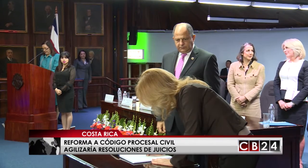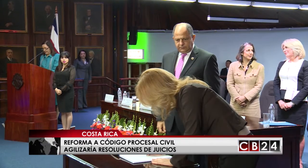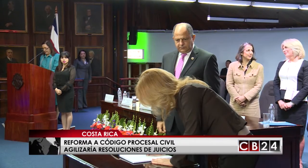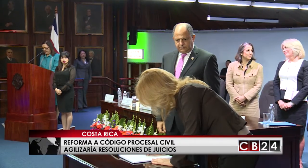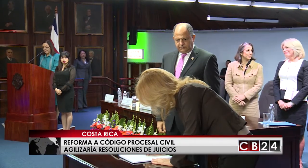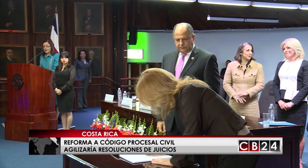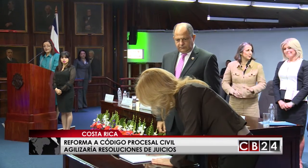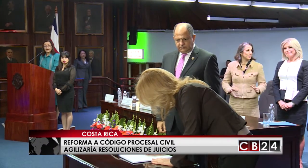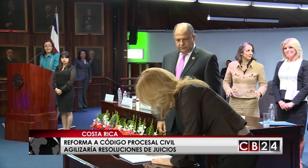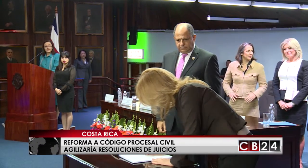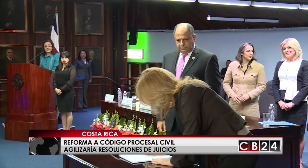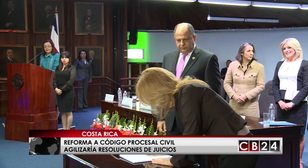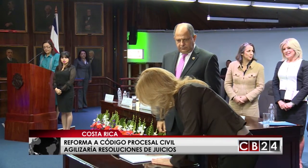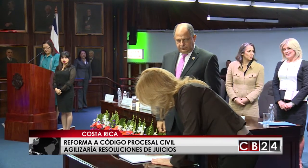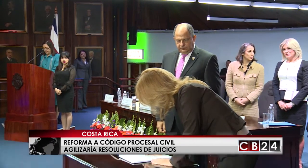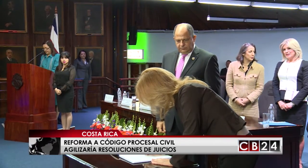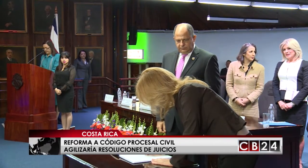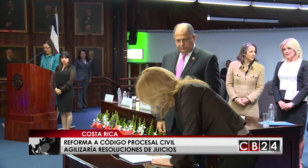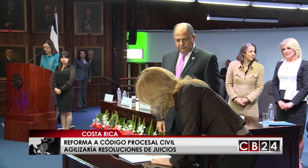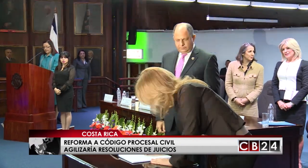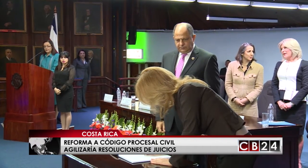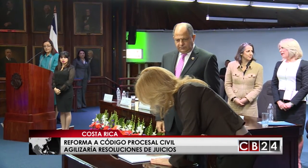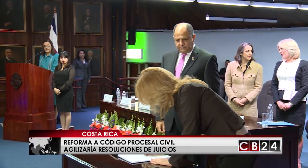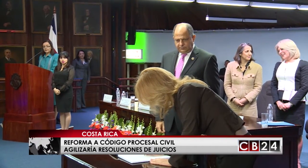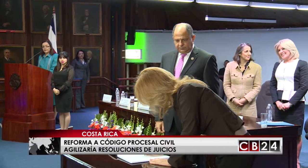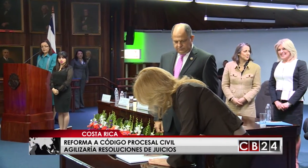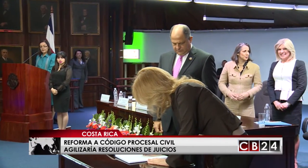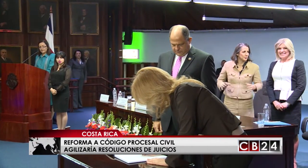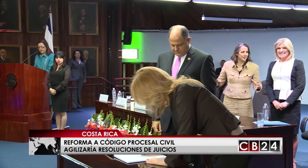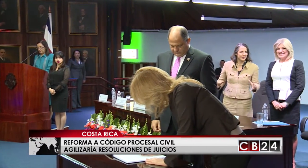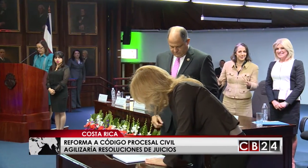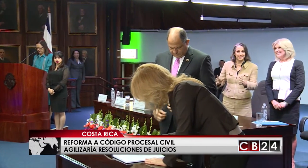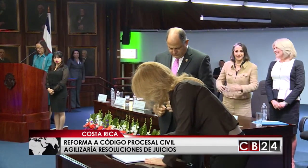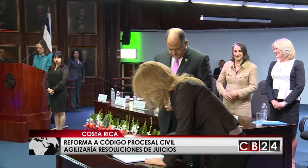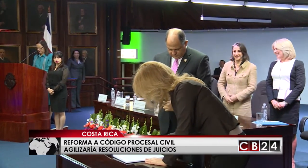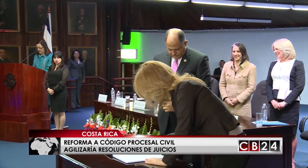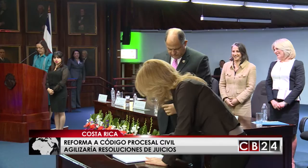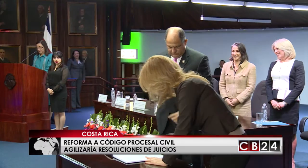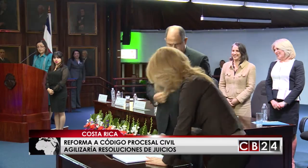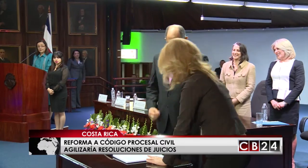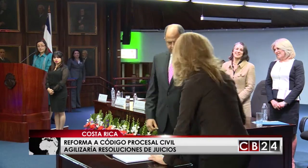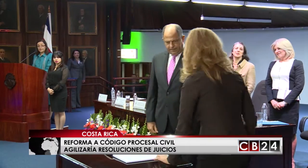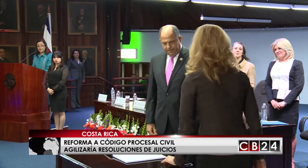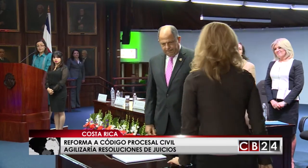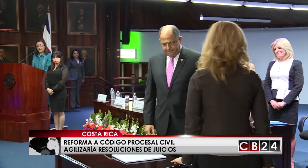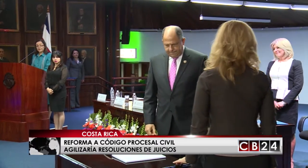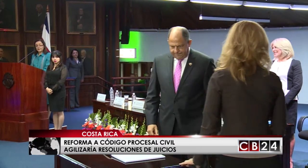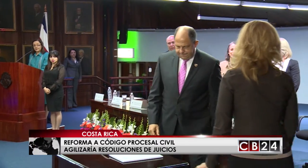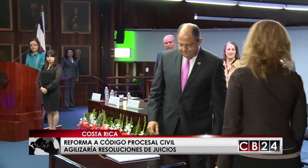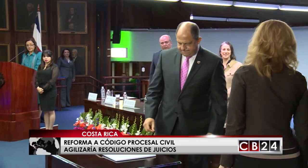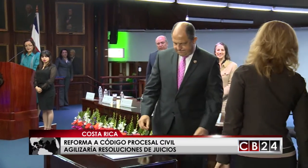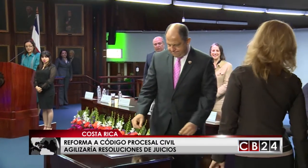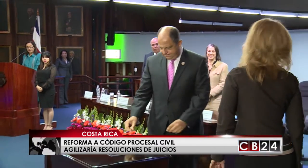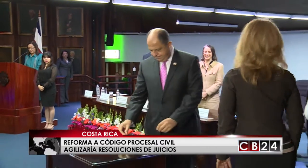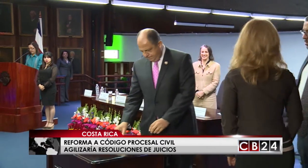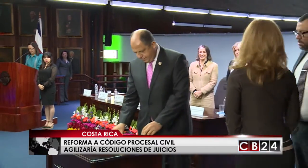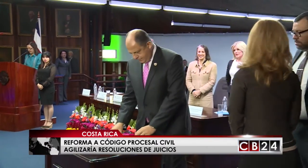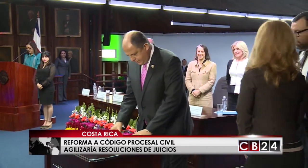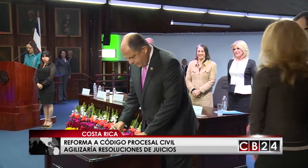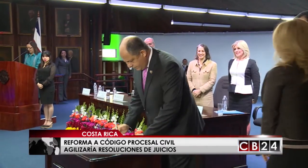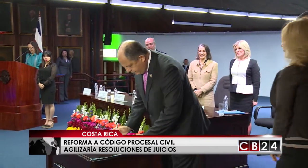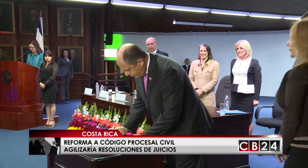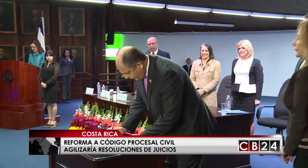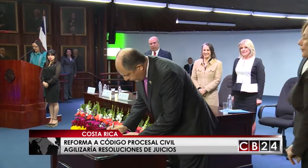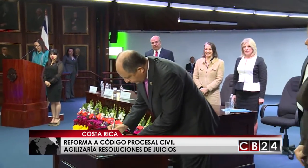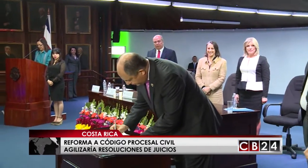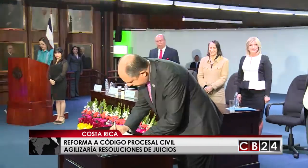procesos para facilitar la labor de los abogados, la disminución en el tiempo de espera para designar un tribunal competente al caso y la utilización de